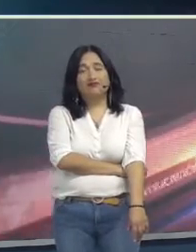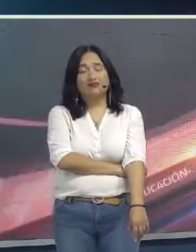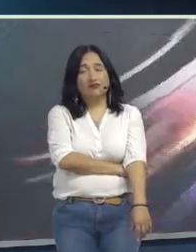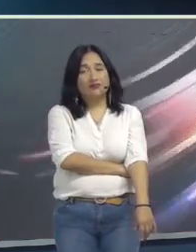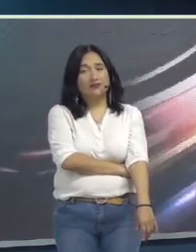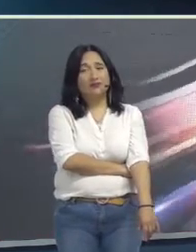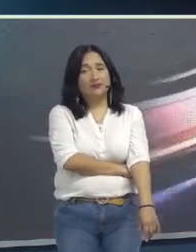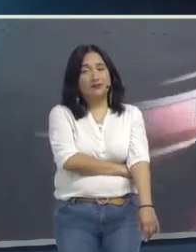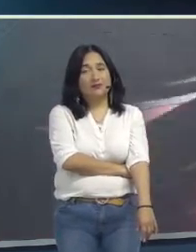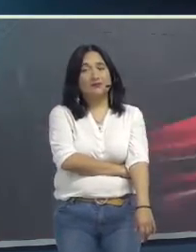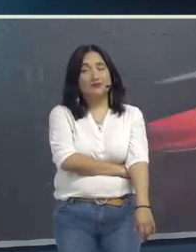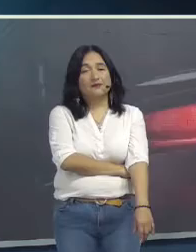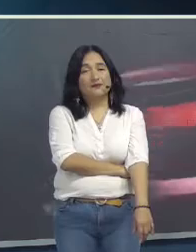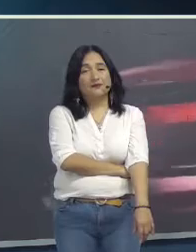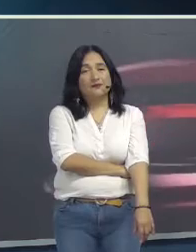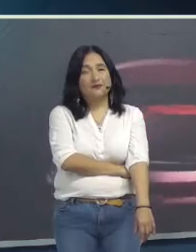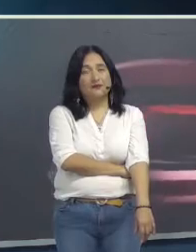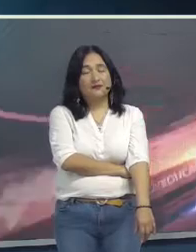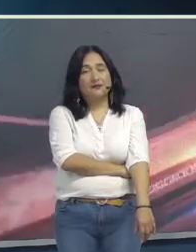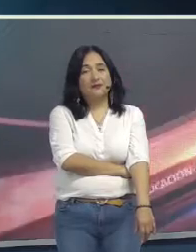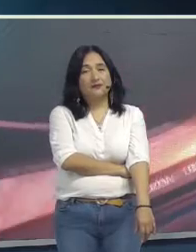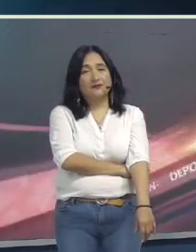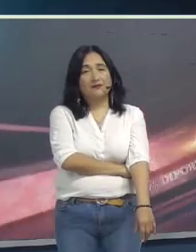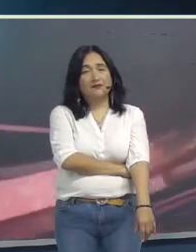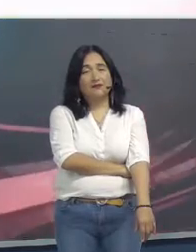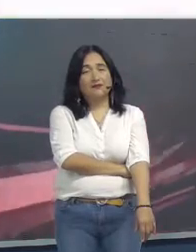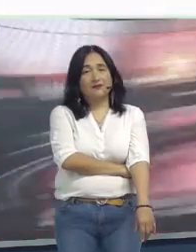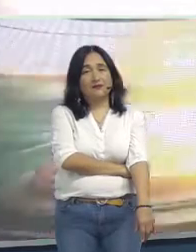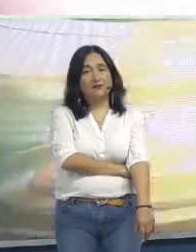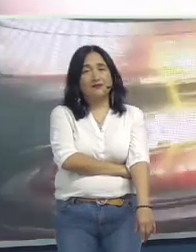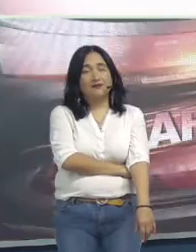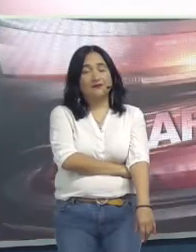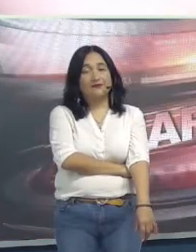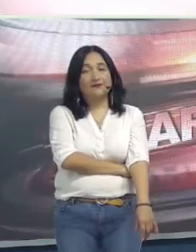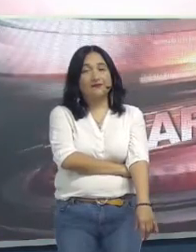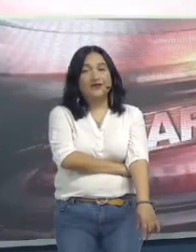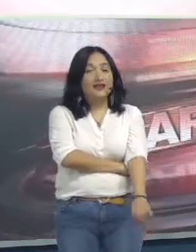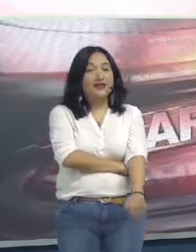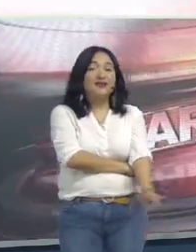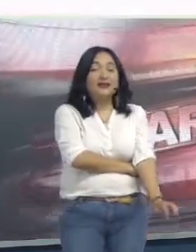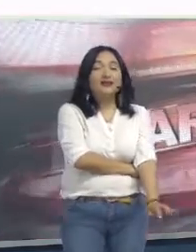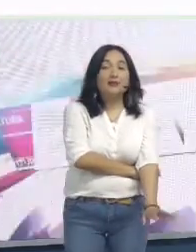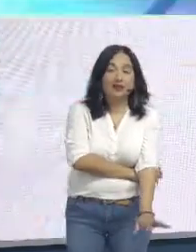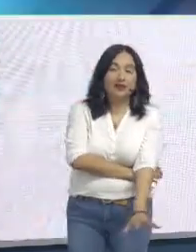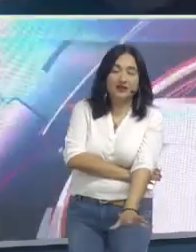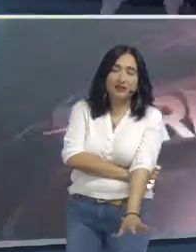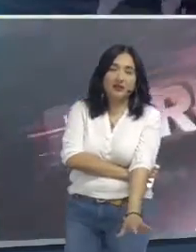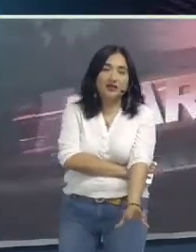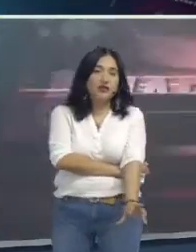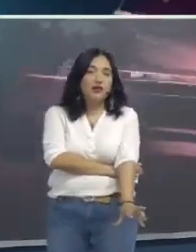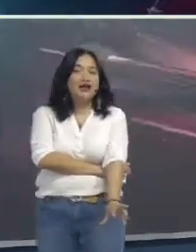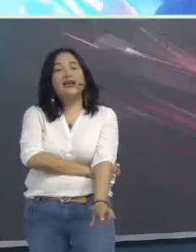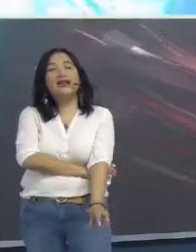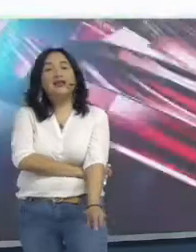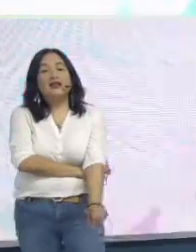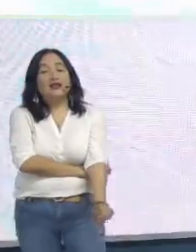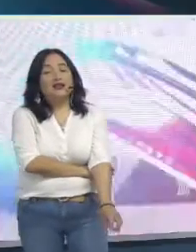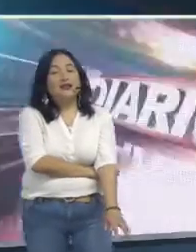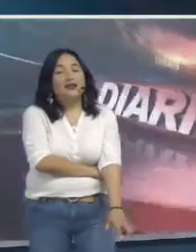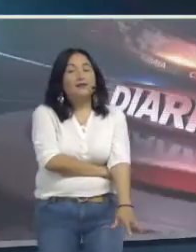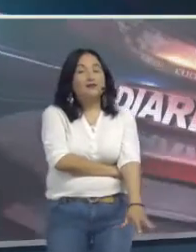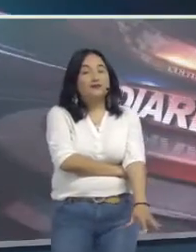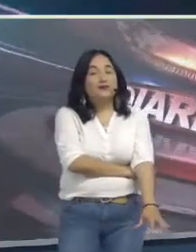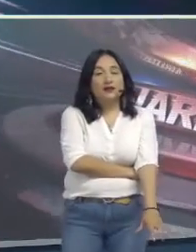poder prepararnos para avanzar sobre nuevos pasos, ¿no? Y en el tema del transporte, por ejemplo, que es su área,